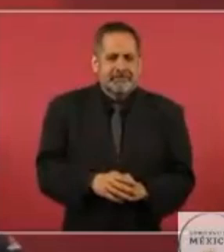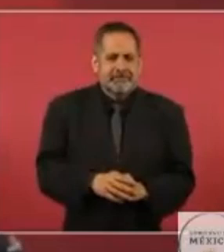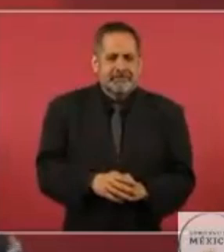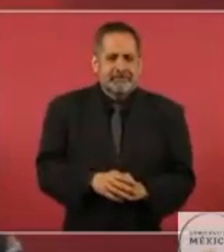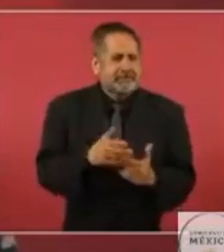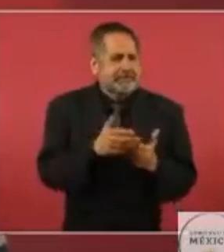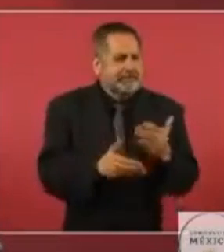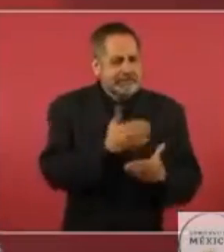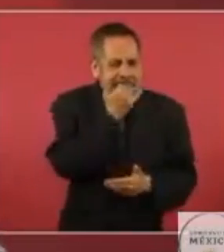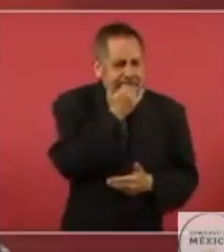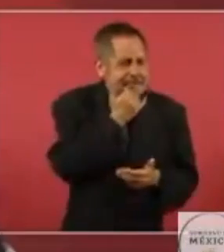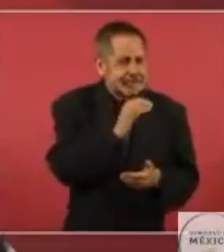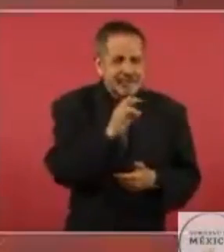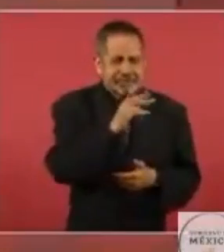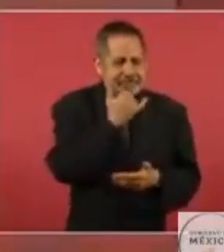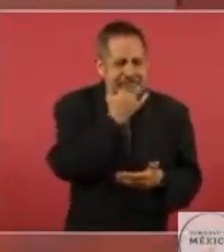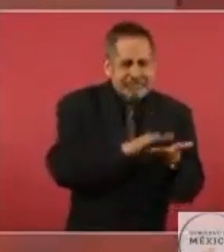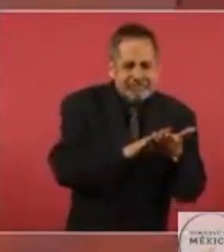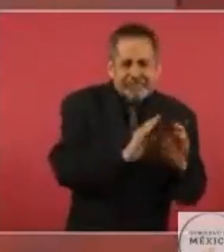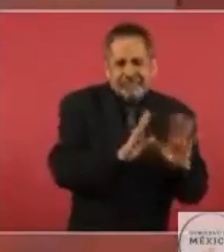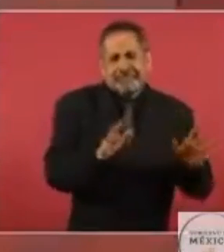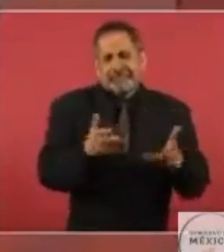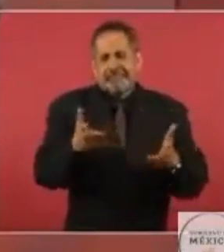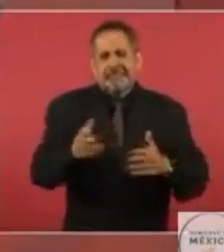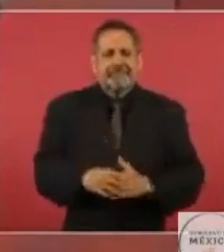y ofrecerle disculpa, pero